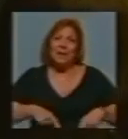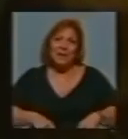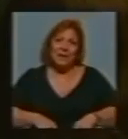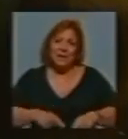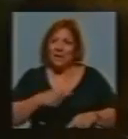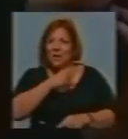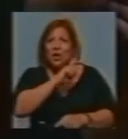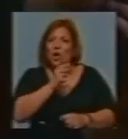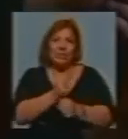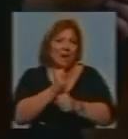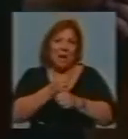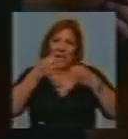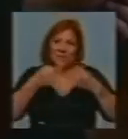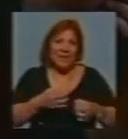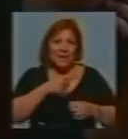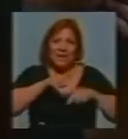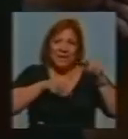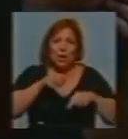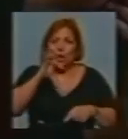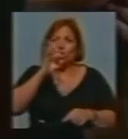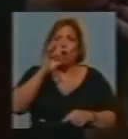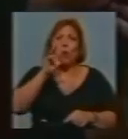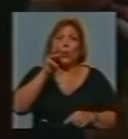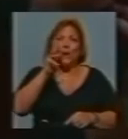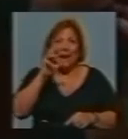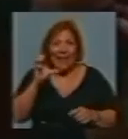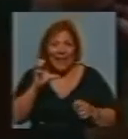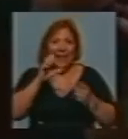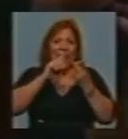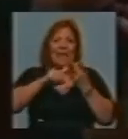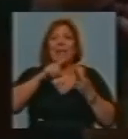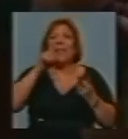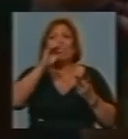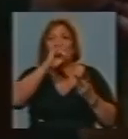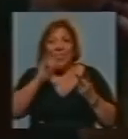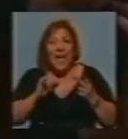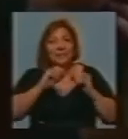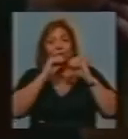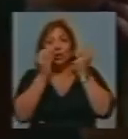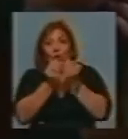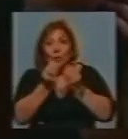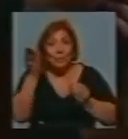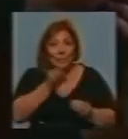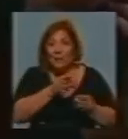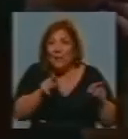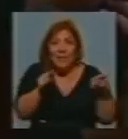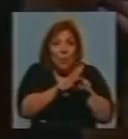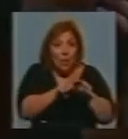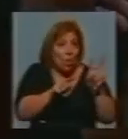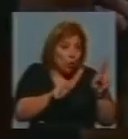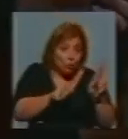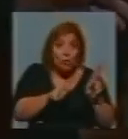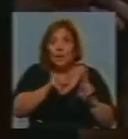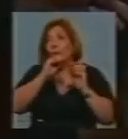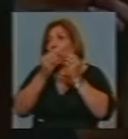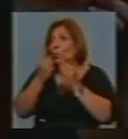Eduardo Bonomi. La gestión es tanto de Turné como de Díaz. El porcentaje sumado de rapiñas es prácticamente igual al número total de